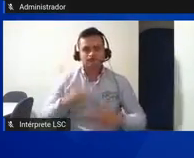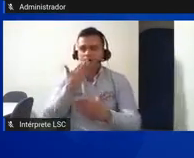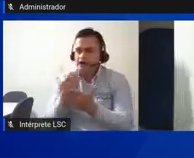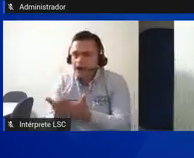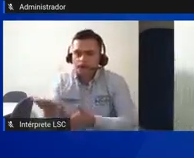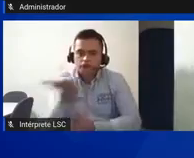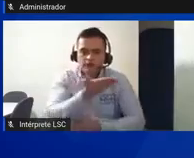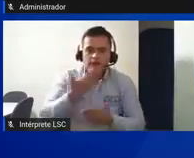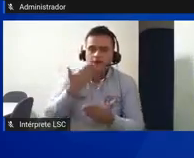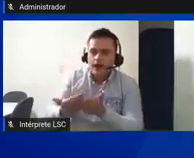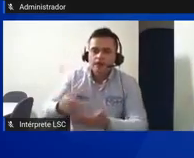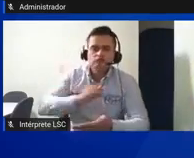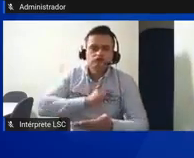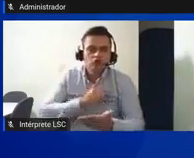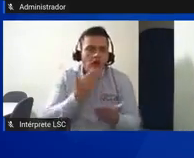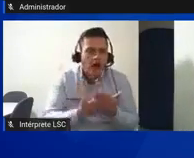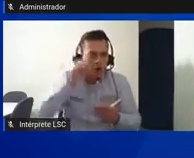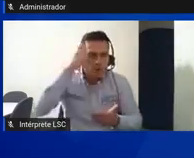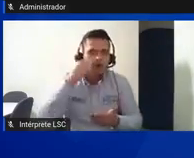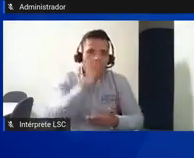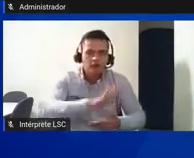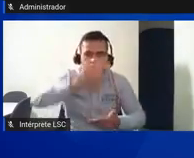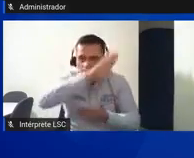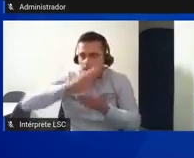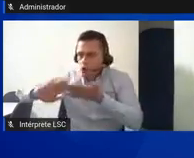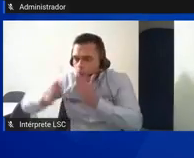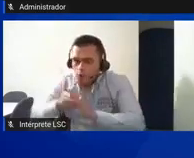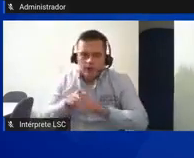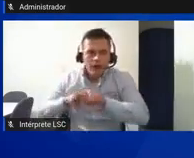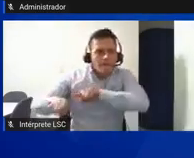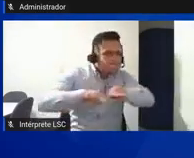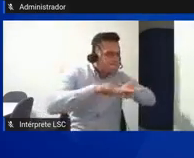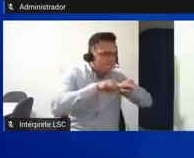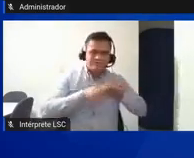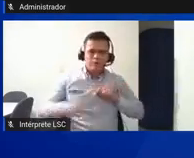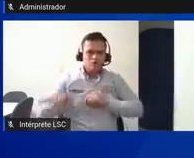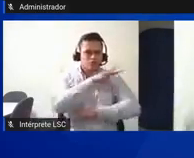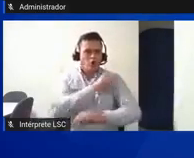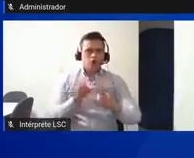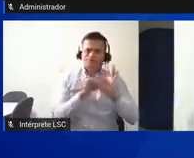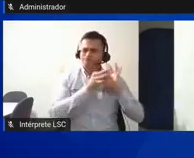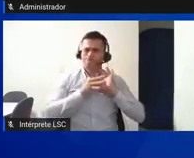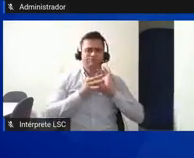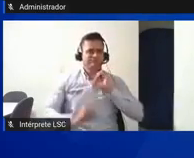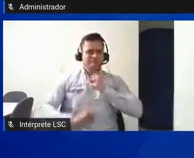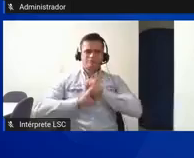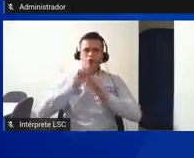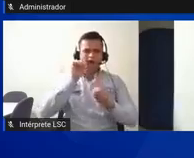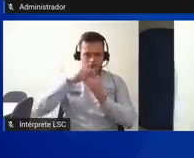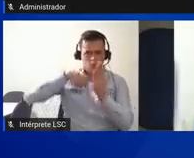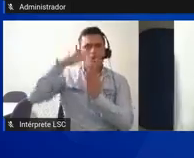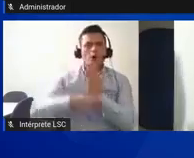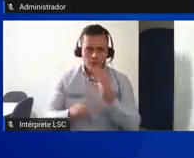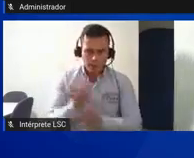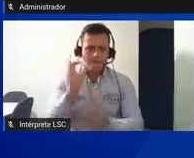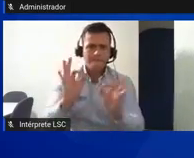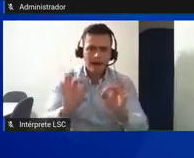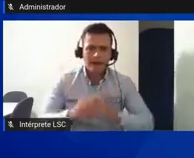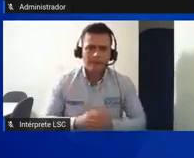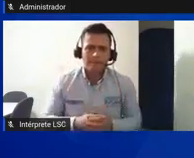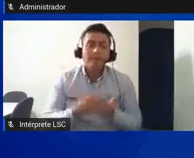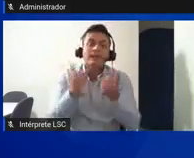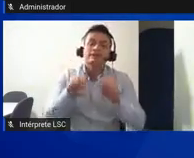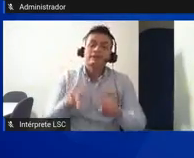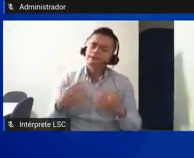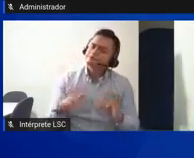INSOR, con todo el gobierno nacional, porque siempre estuvieron de la mano con nosotros para que este proyecto saliera adelante, y con una cosa muy especial